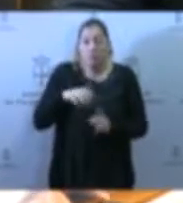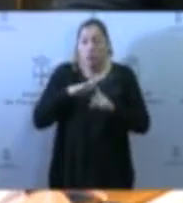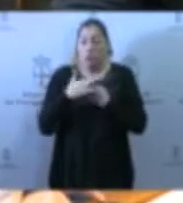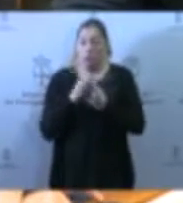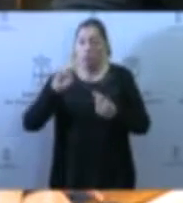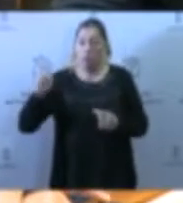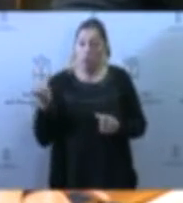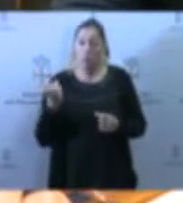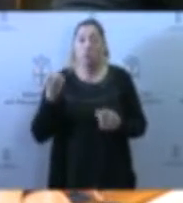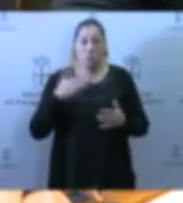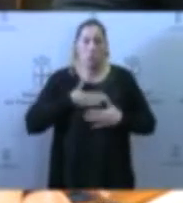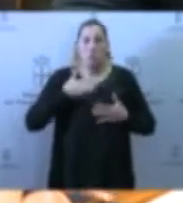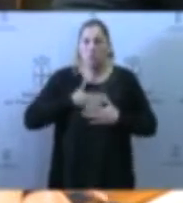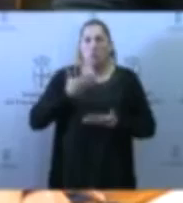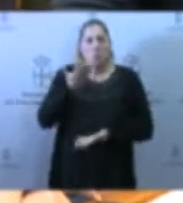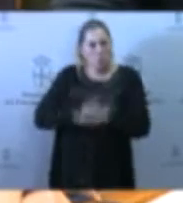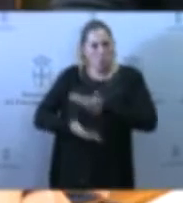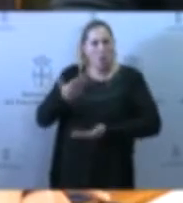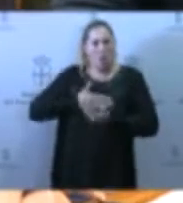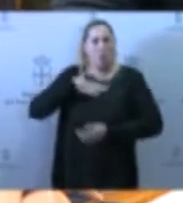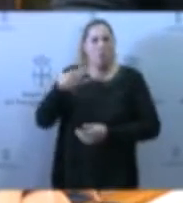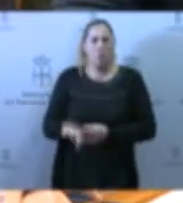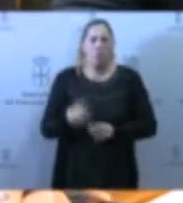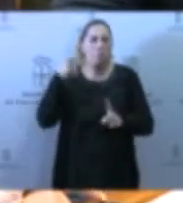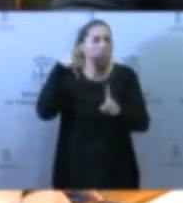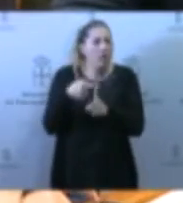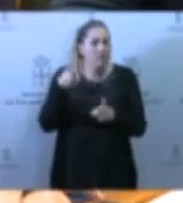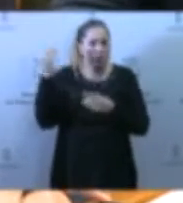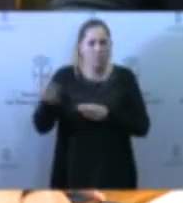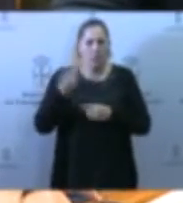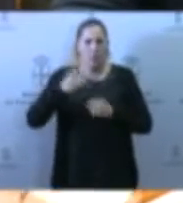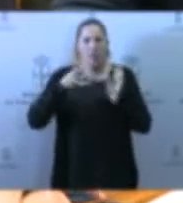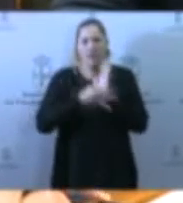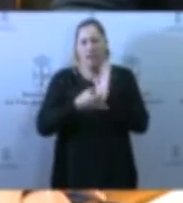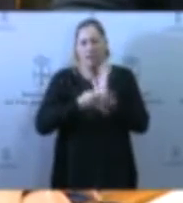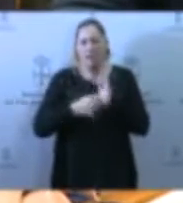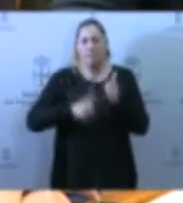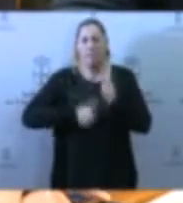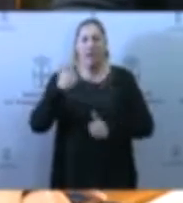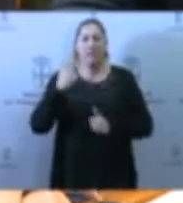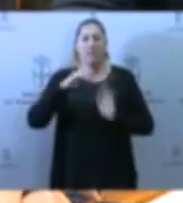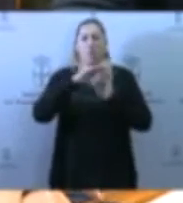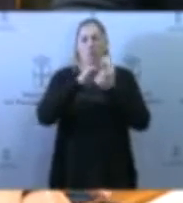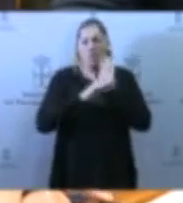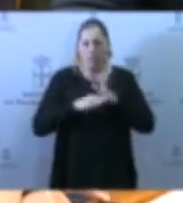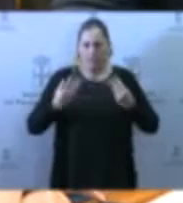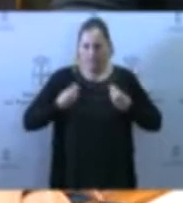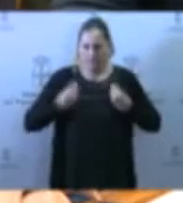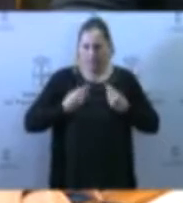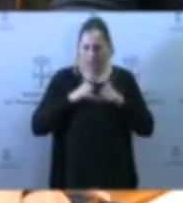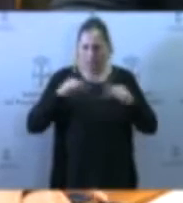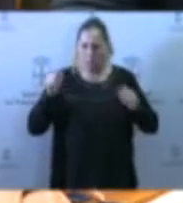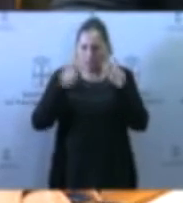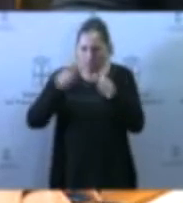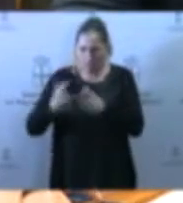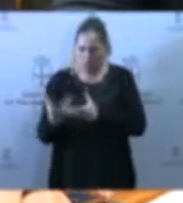nuestra disposición para colaborar en todo aquello que podamos con el propósito de mejorar la calidad y las condiciones de vida de Asturias y su xente. Si hay voluntad para el